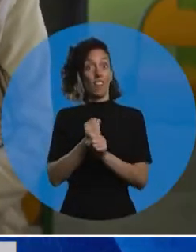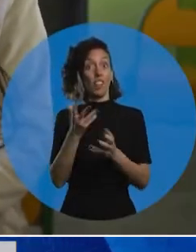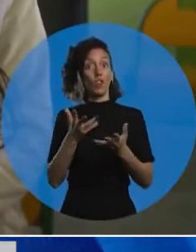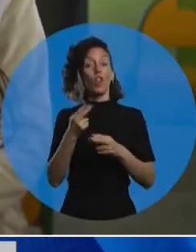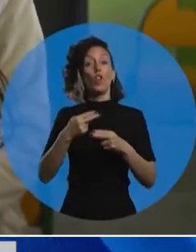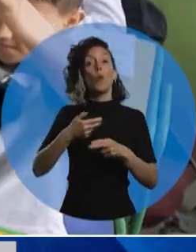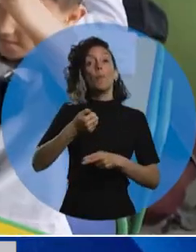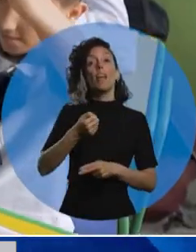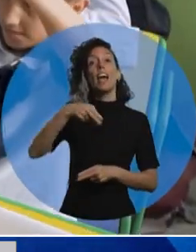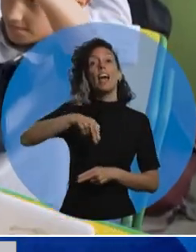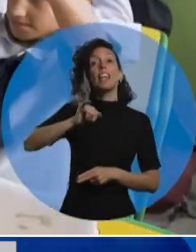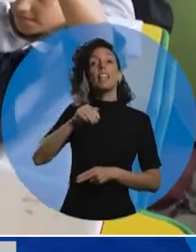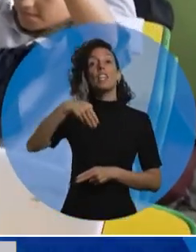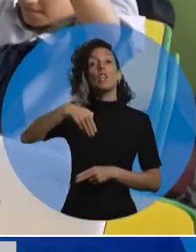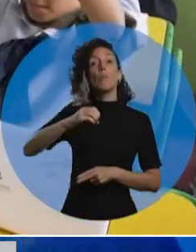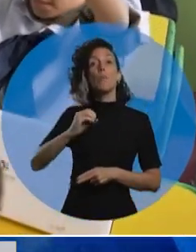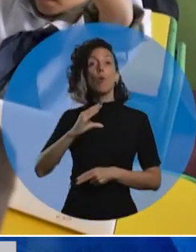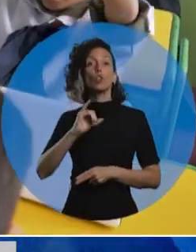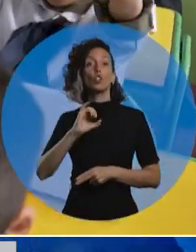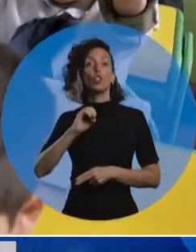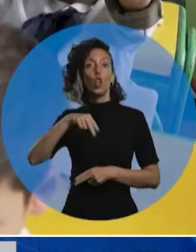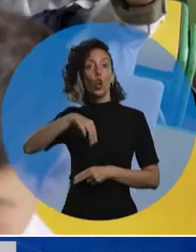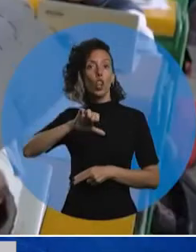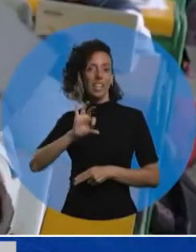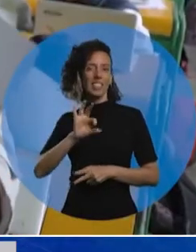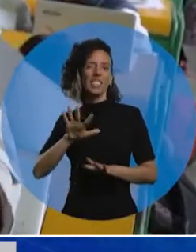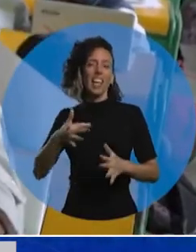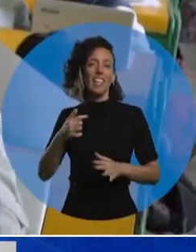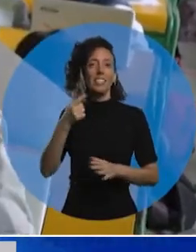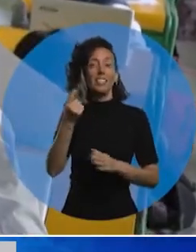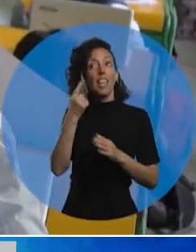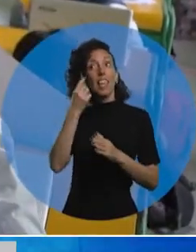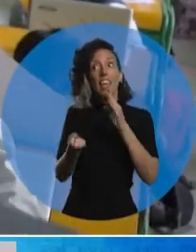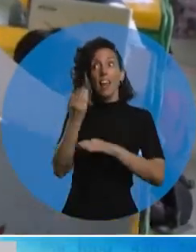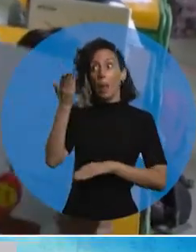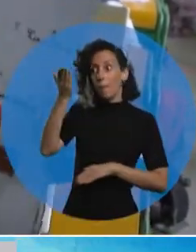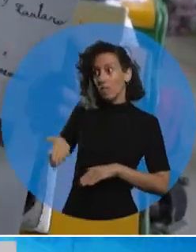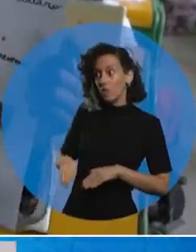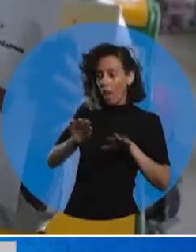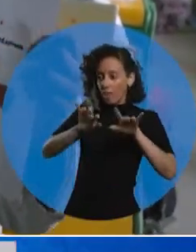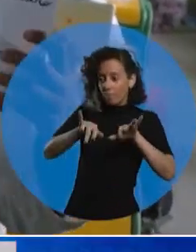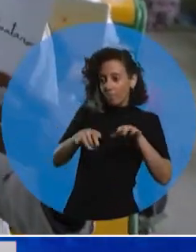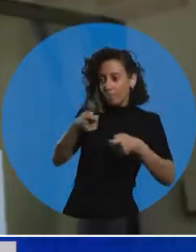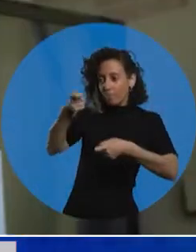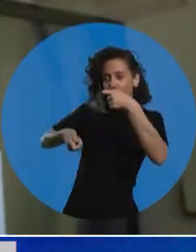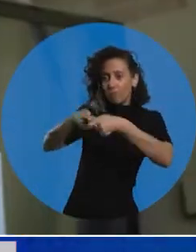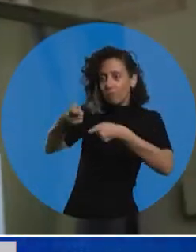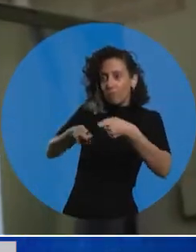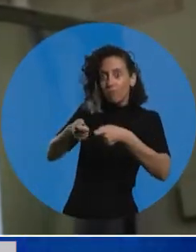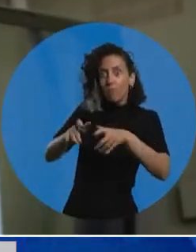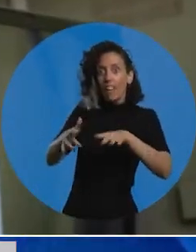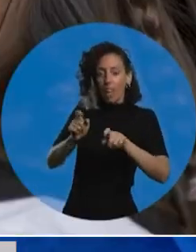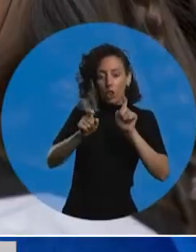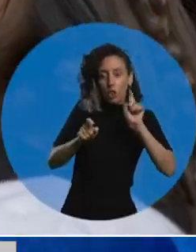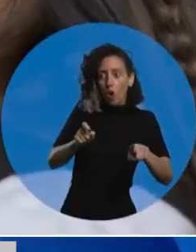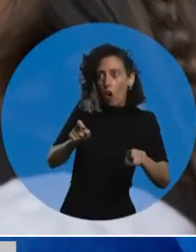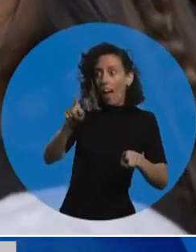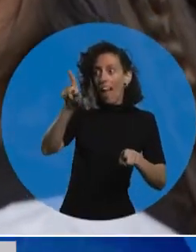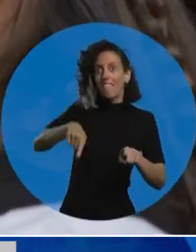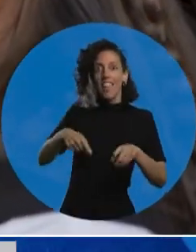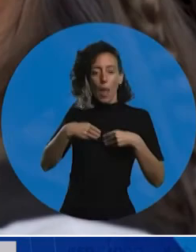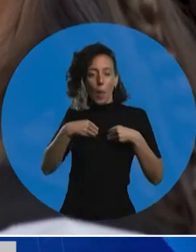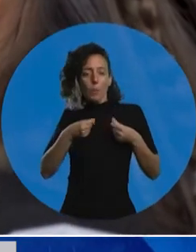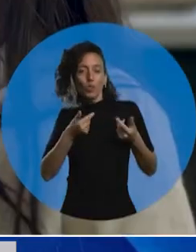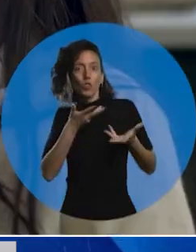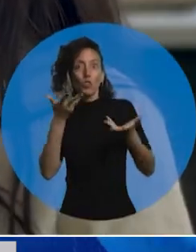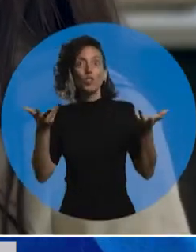que aprenden, qué es esa extracción de características que hacen. Entonces, bueno, eso sirve para después plantear otros temas que tienen que ver con otras dimensiones, que tienen que ver con